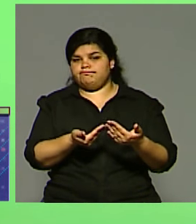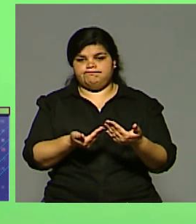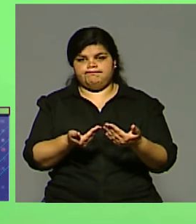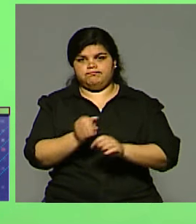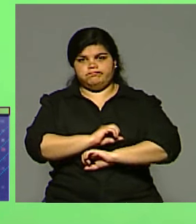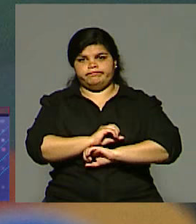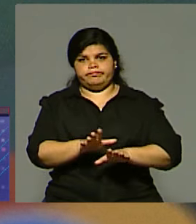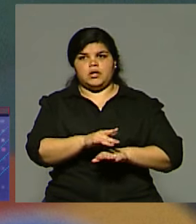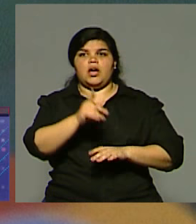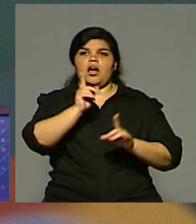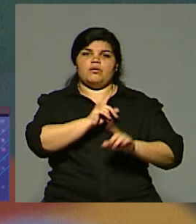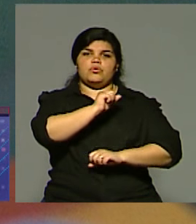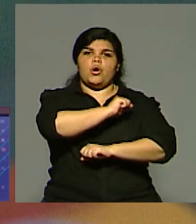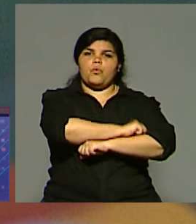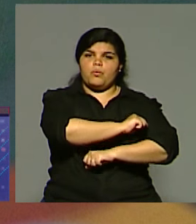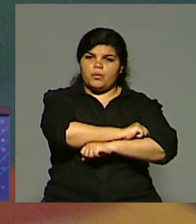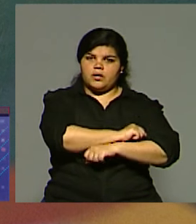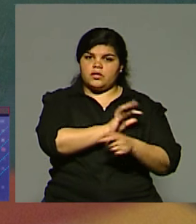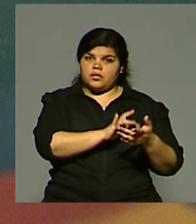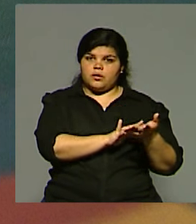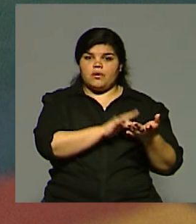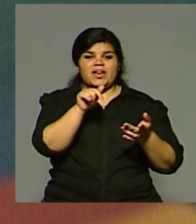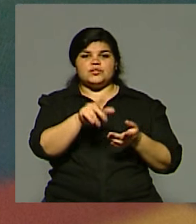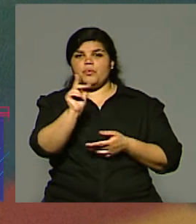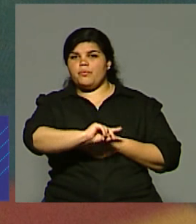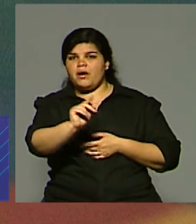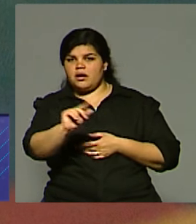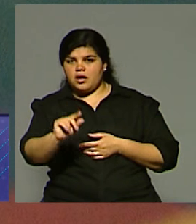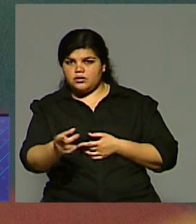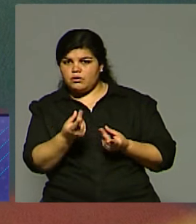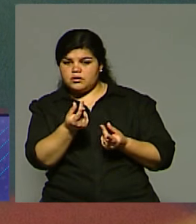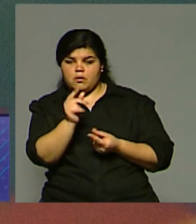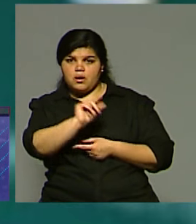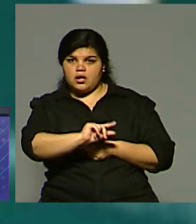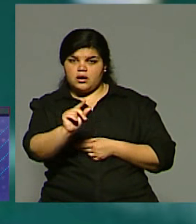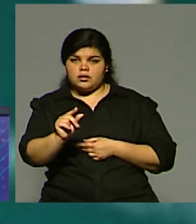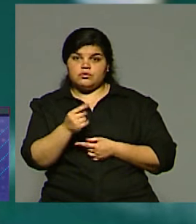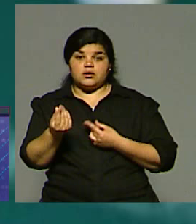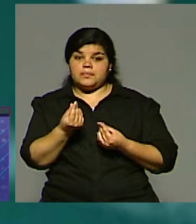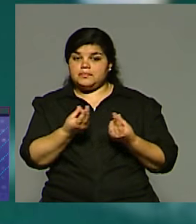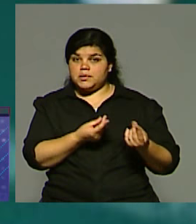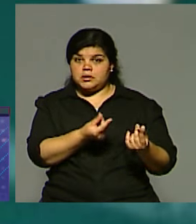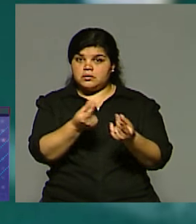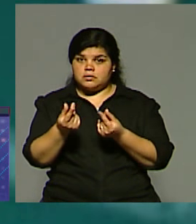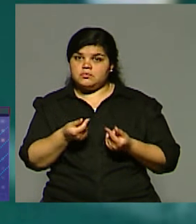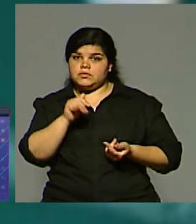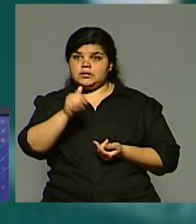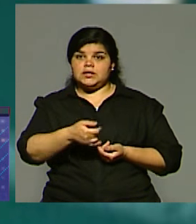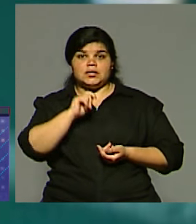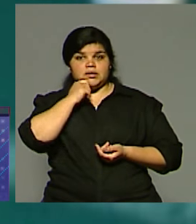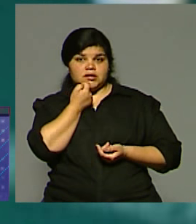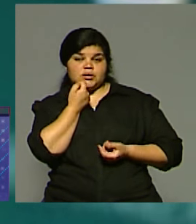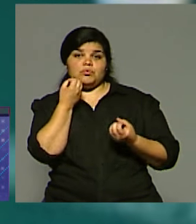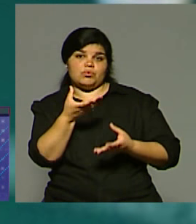Phone, porque aparte eran económicos. Entonces, al ser económicos, vos lo comprabas. Y estaba bueno, porque la gente solamente